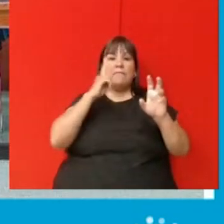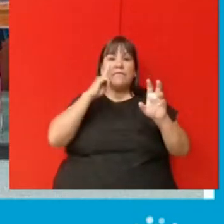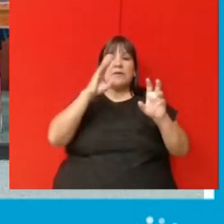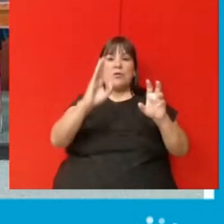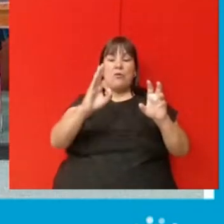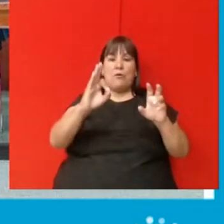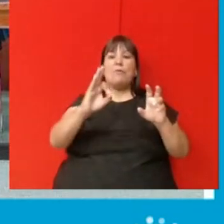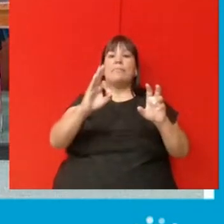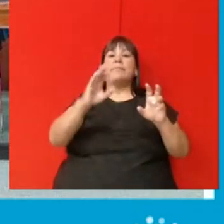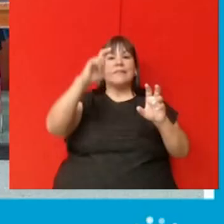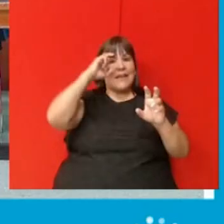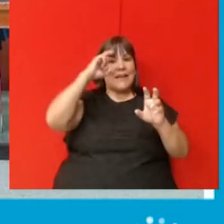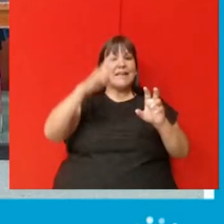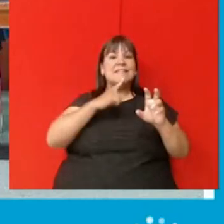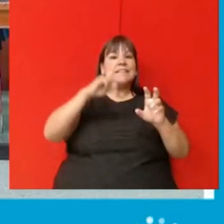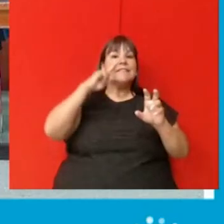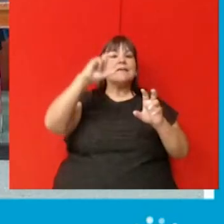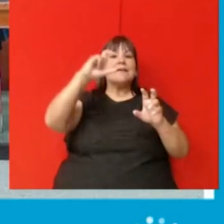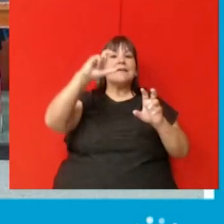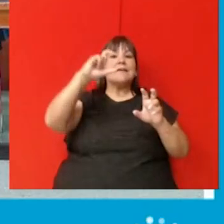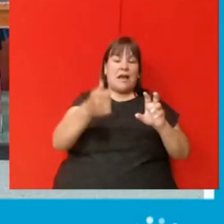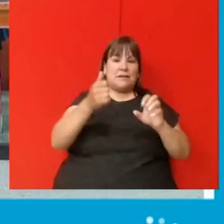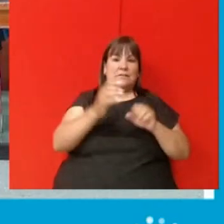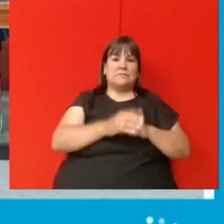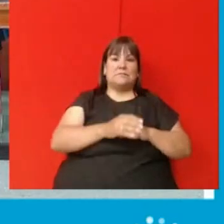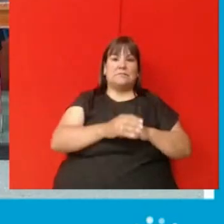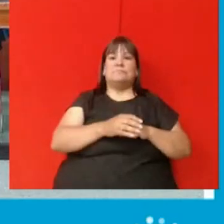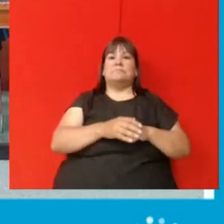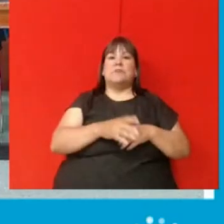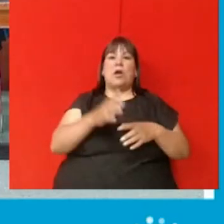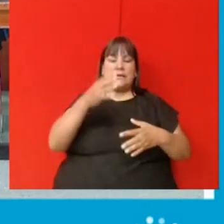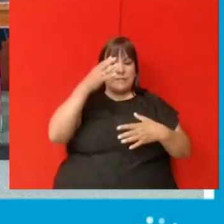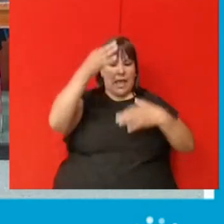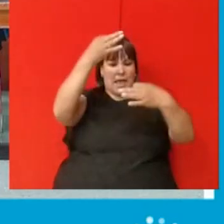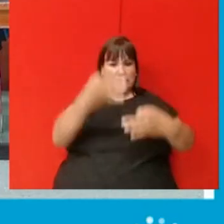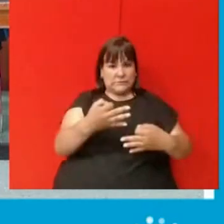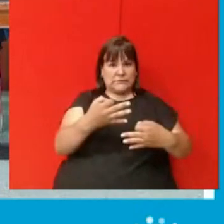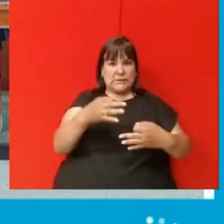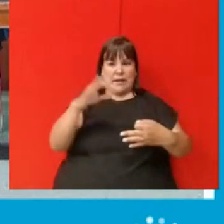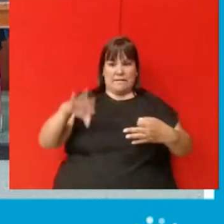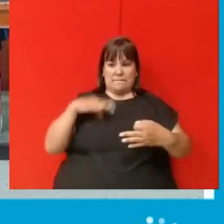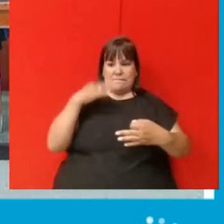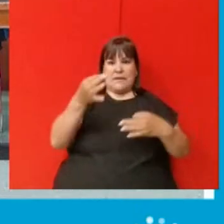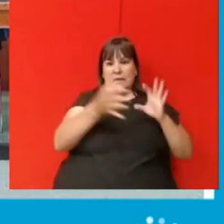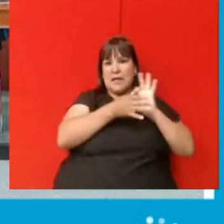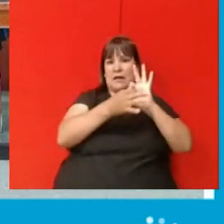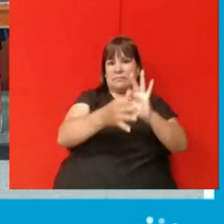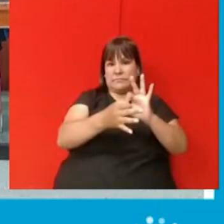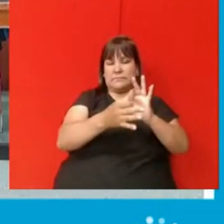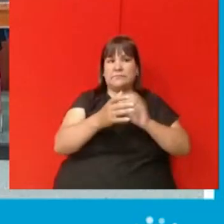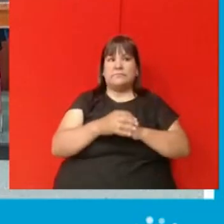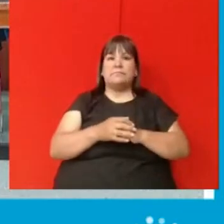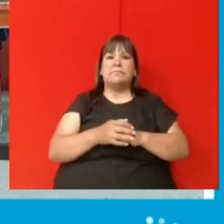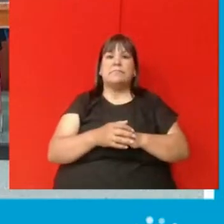un ciclo, un título intermedio de enfermero, en donde ya lo damos, y después el título